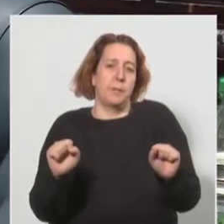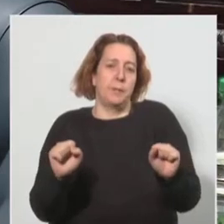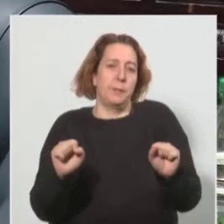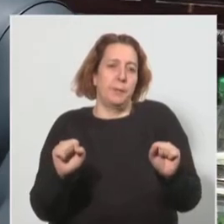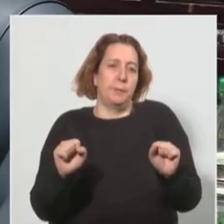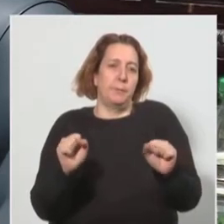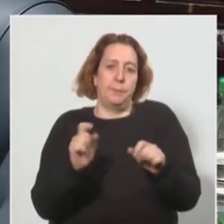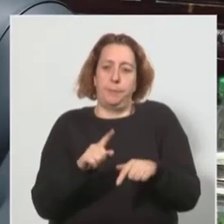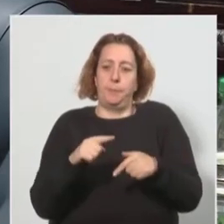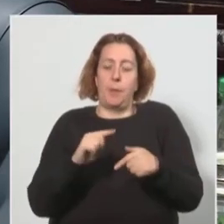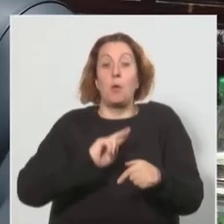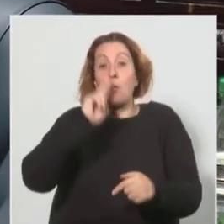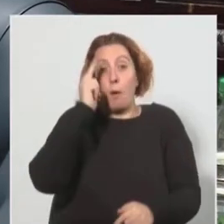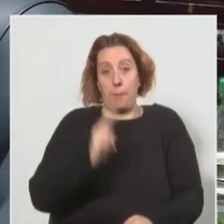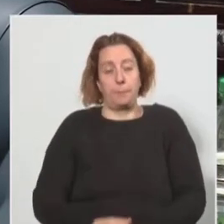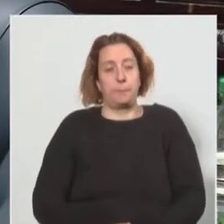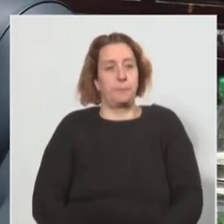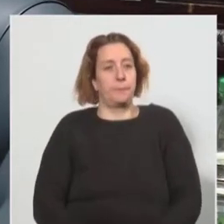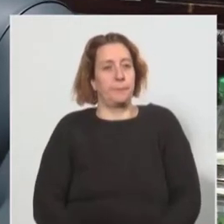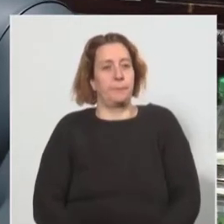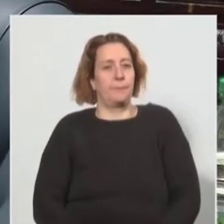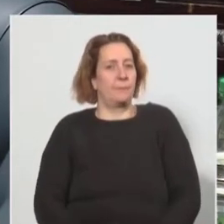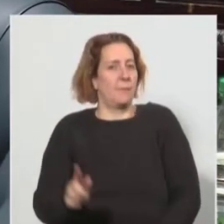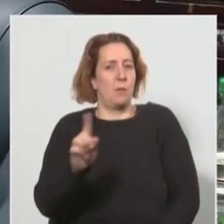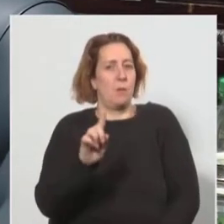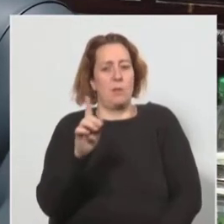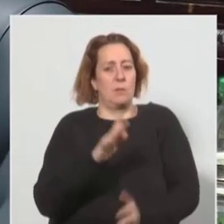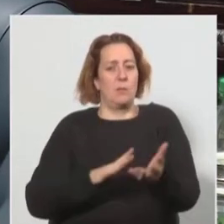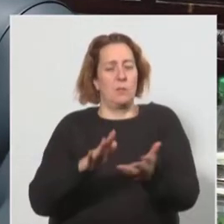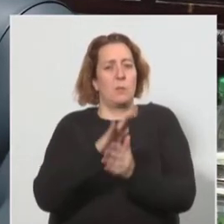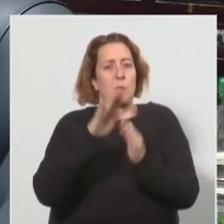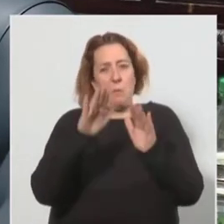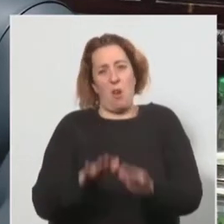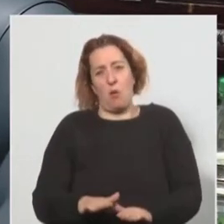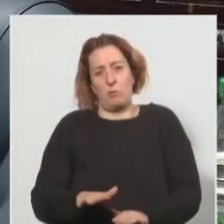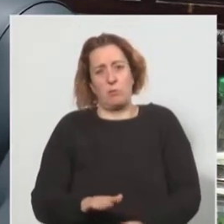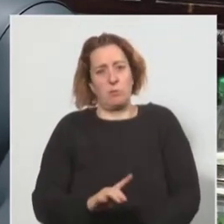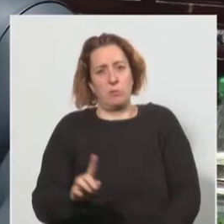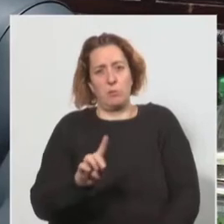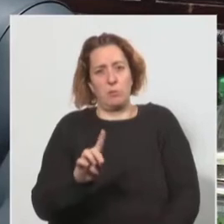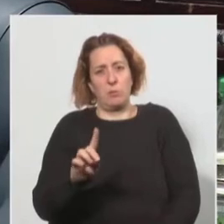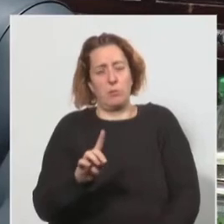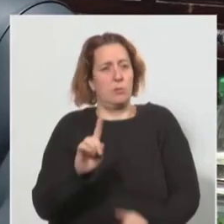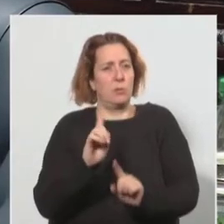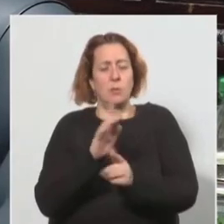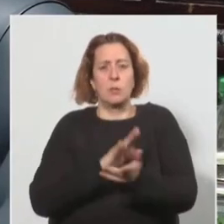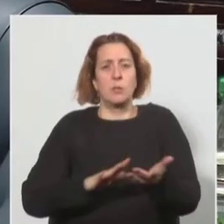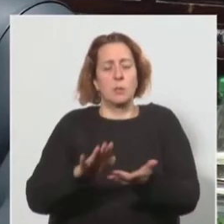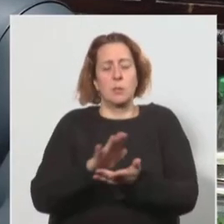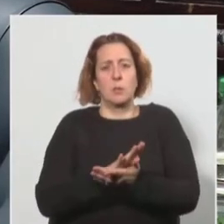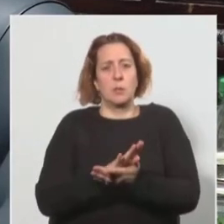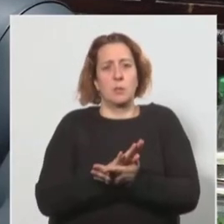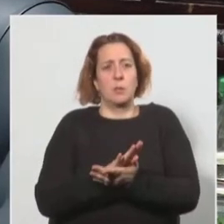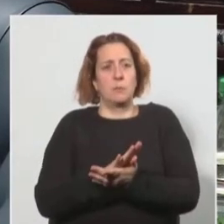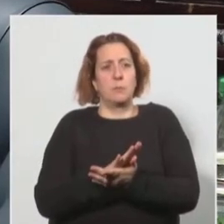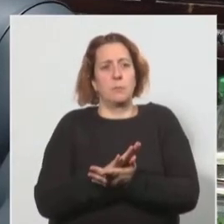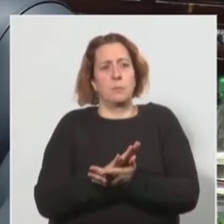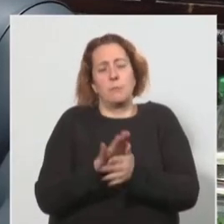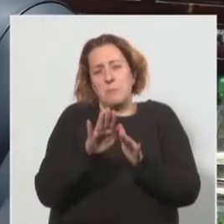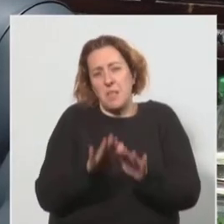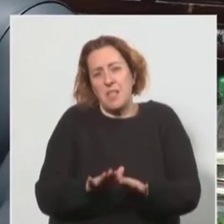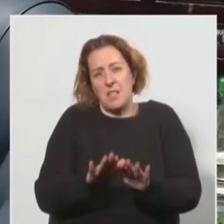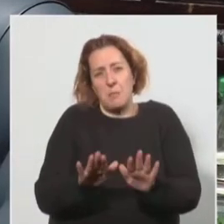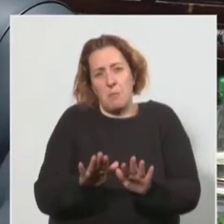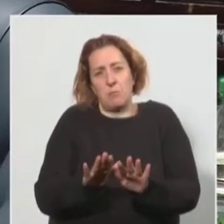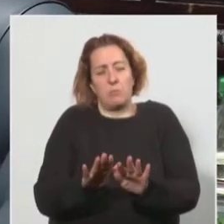aparejadas para nuestro país. No es un episodio menor, no es un episodio minimizable